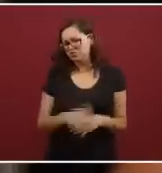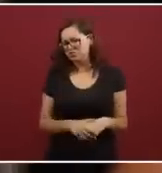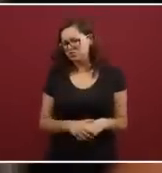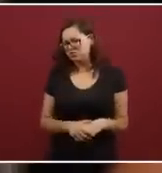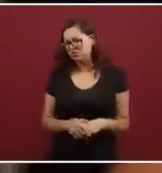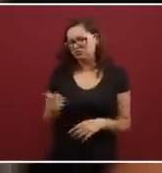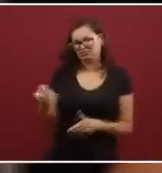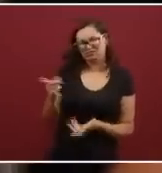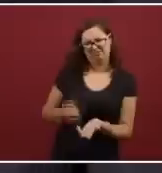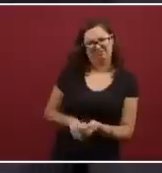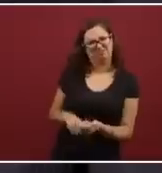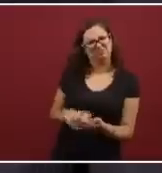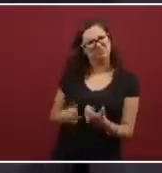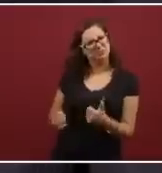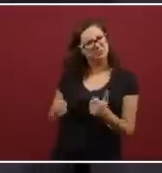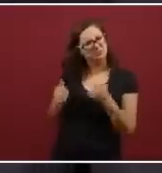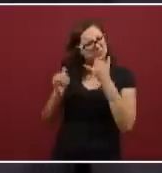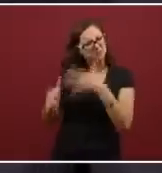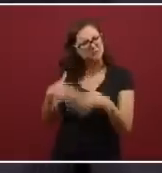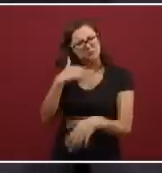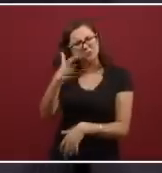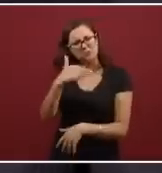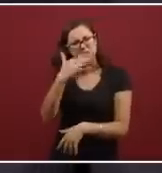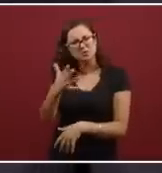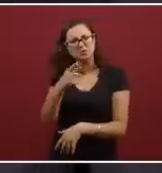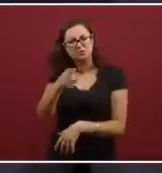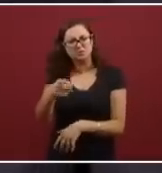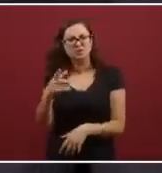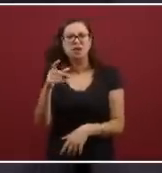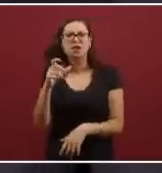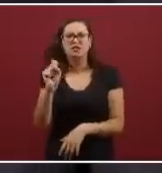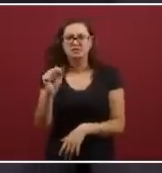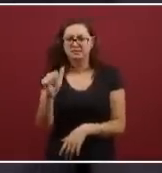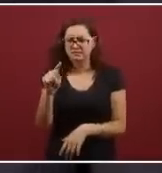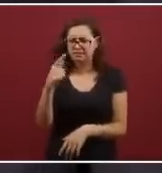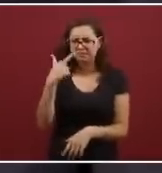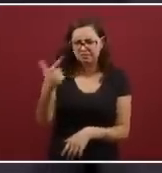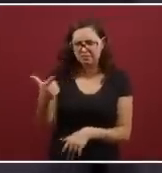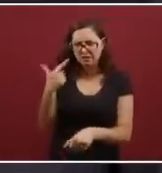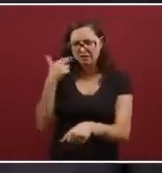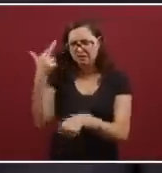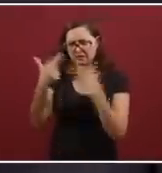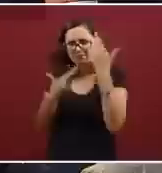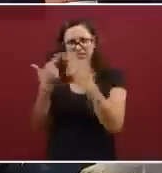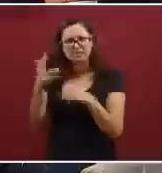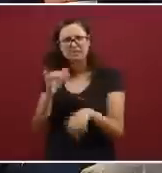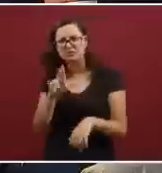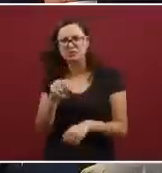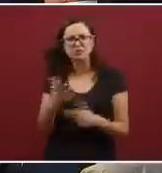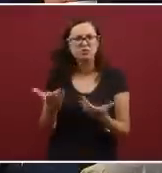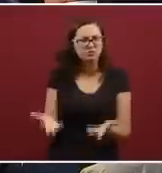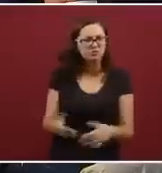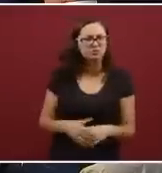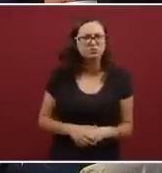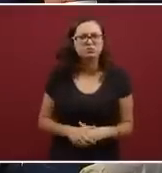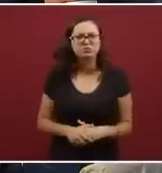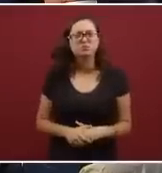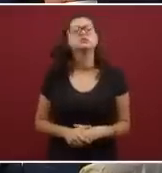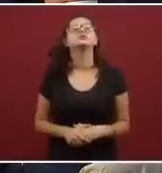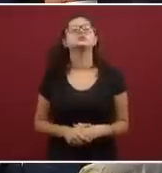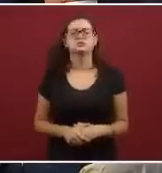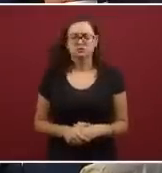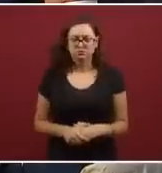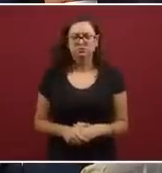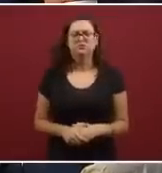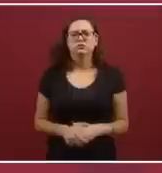a ordenar a la Unidad de Inteligencia Financiera de Hacienda la revisión del caso. Sí, es una denuncia